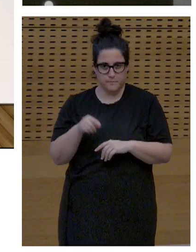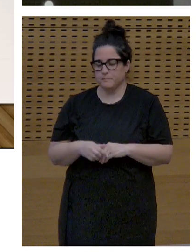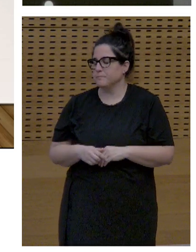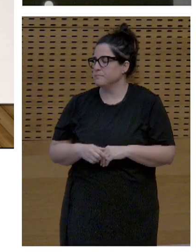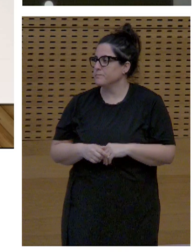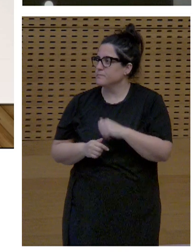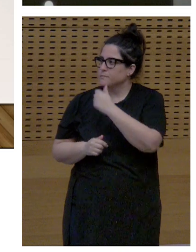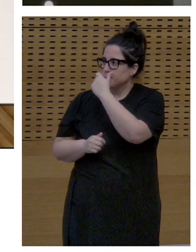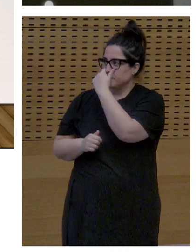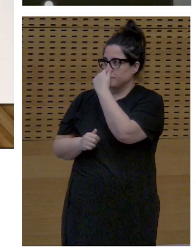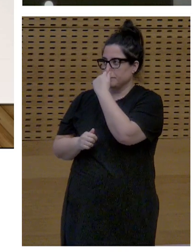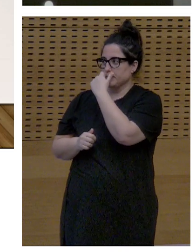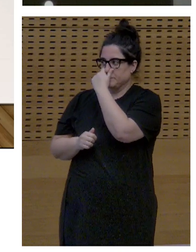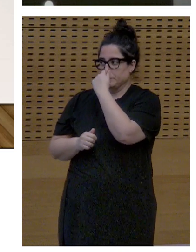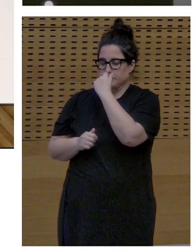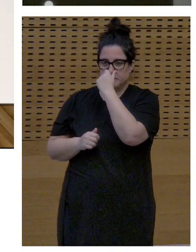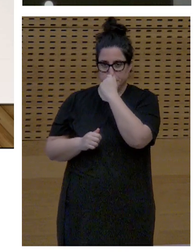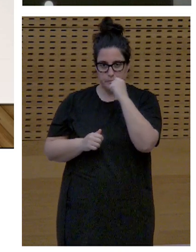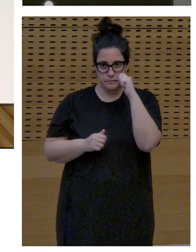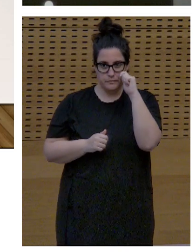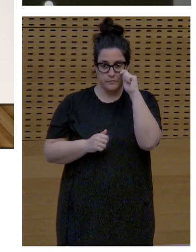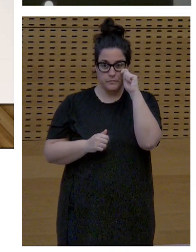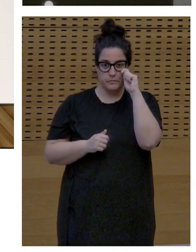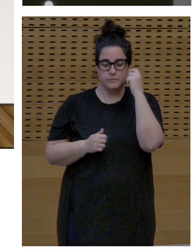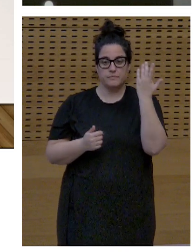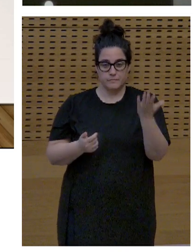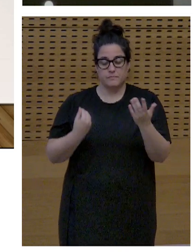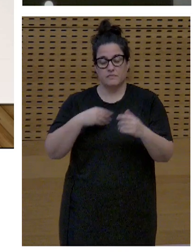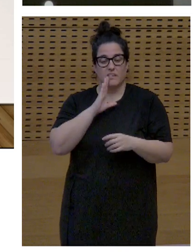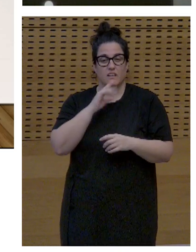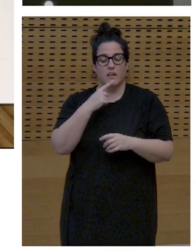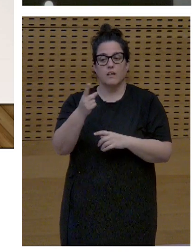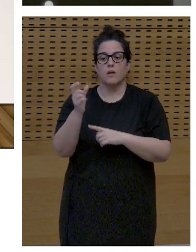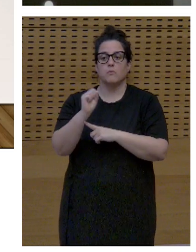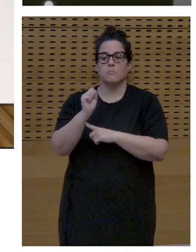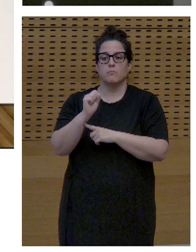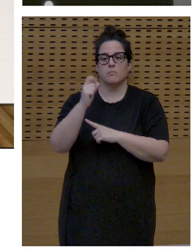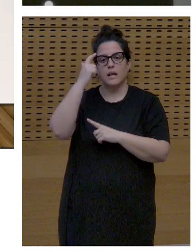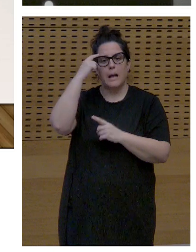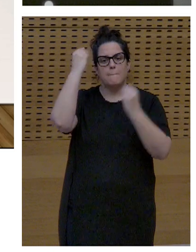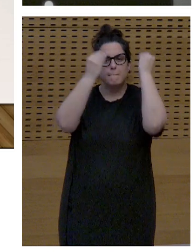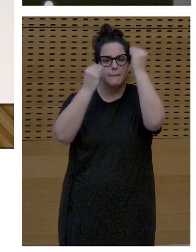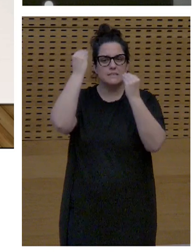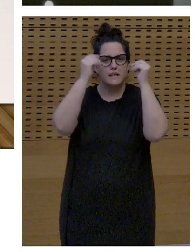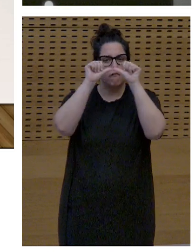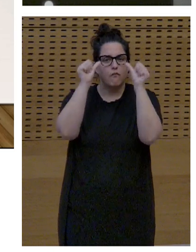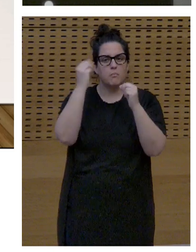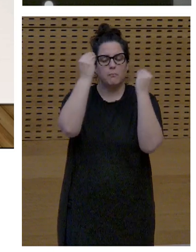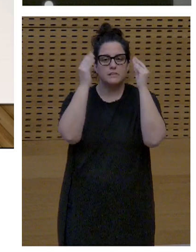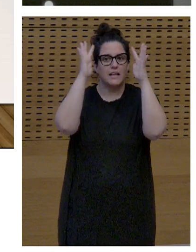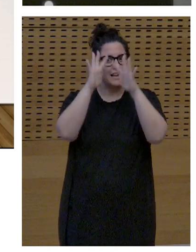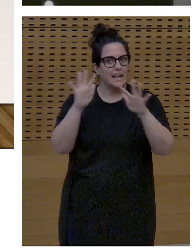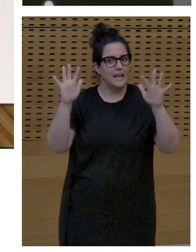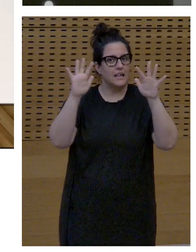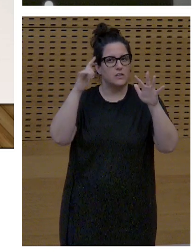Si vemos, ya hemos dicho que en el Parkinson también el pensamiento va más lento, nos cuesta más procesar, nos cuesta